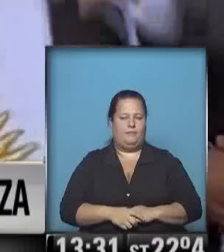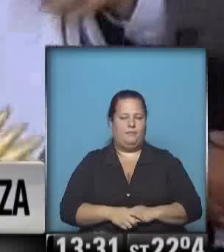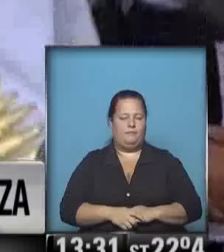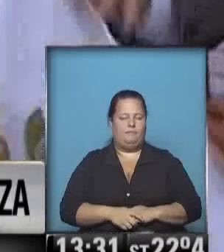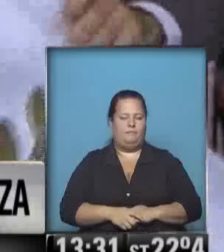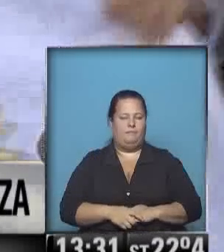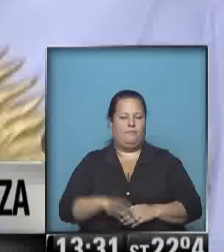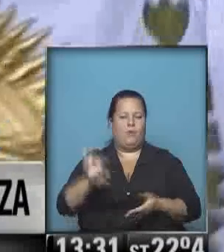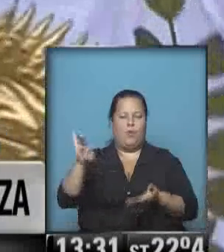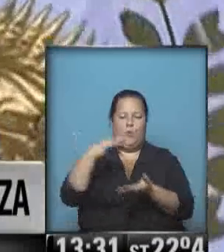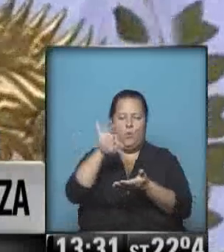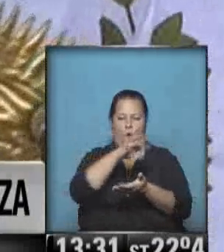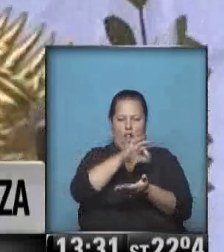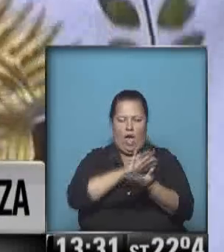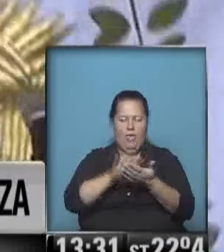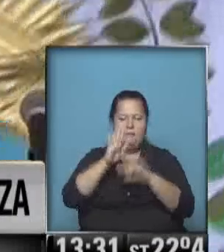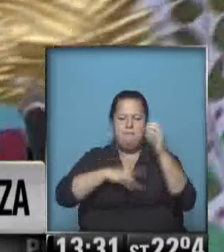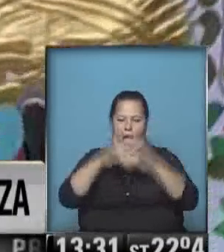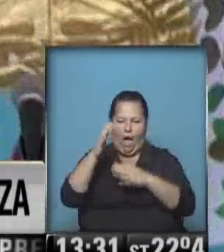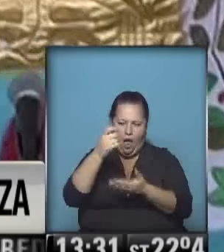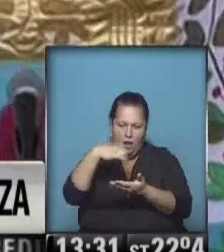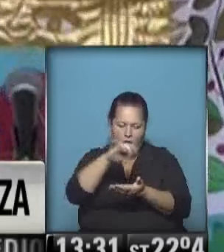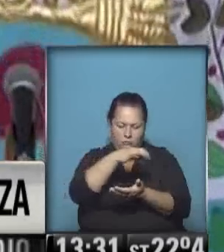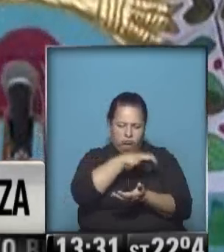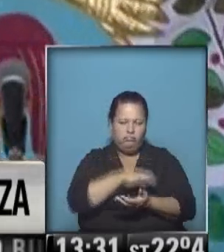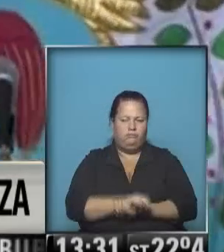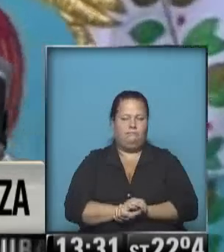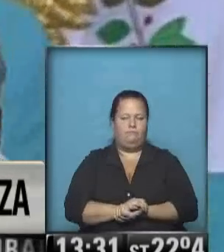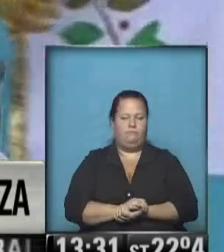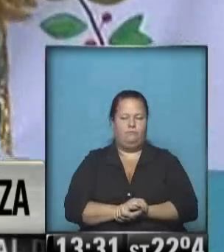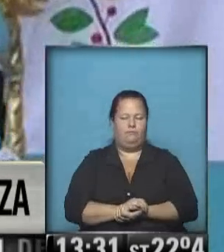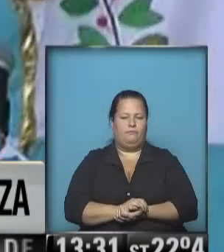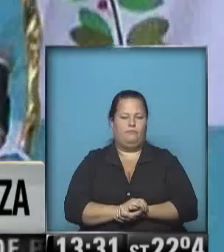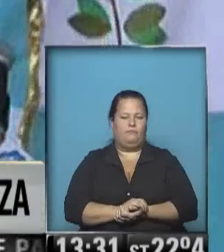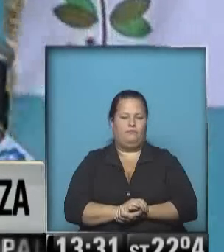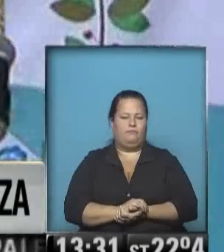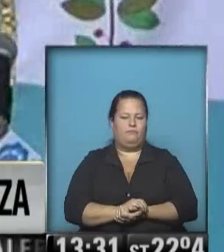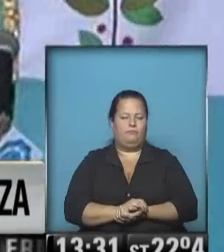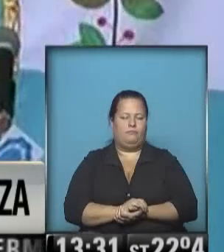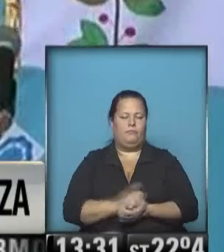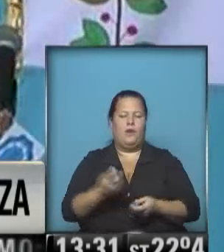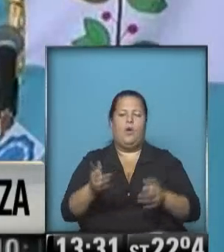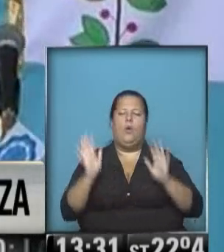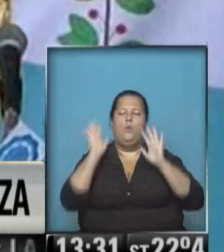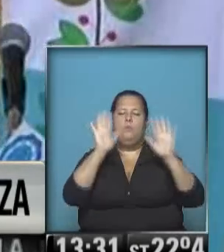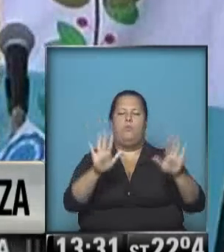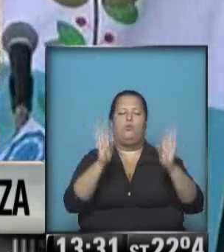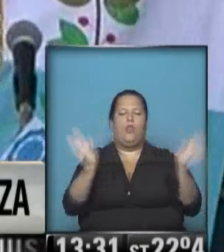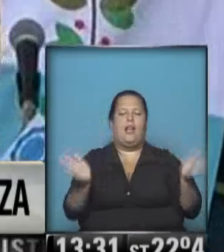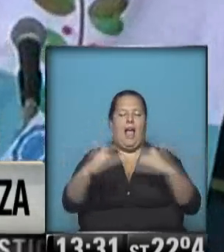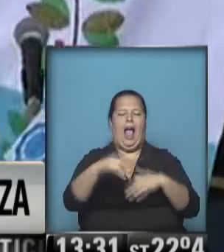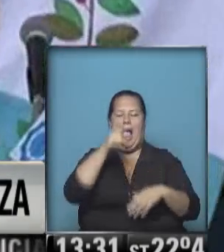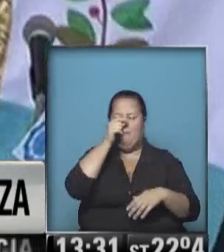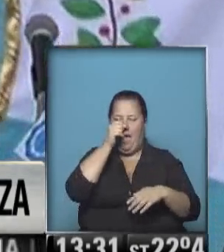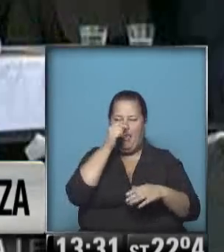Está bordada a mano y ha sido colocada en una caja de madera con